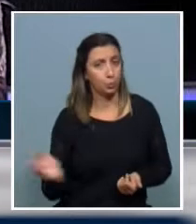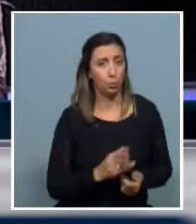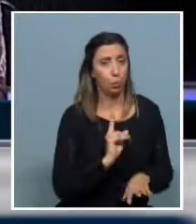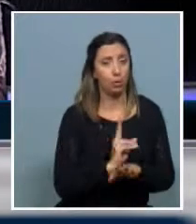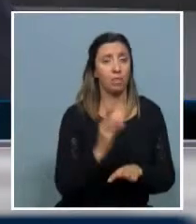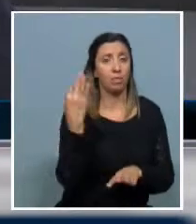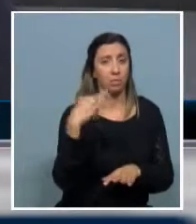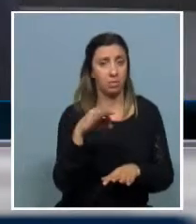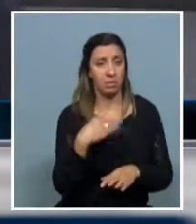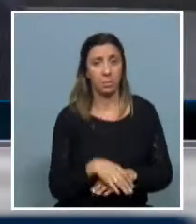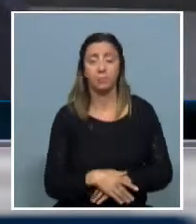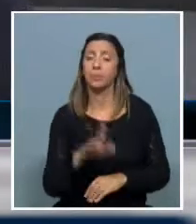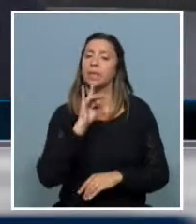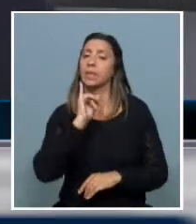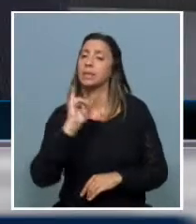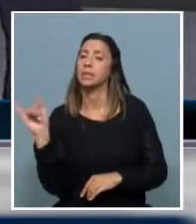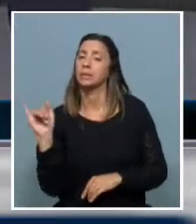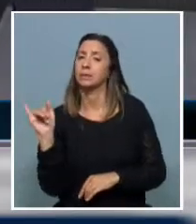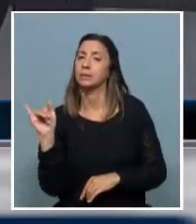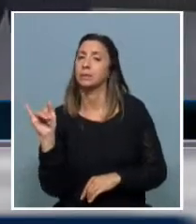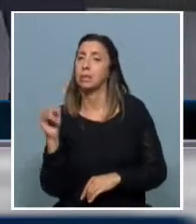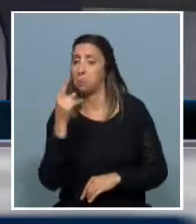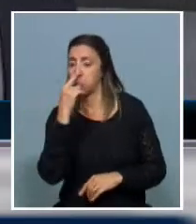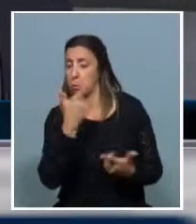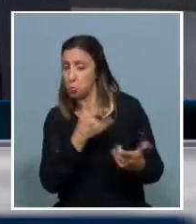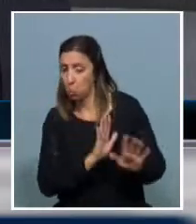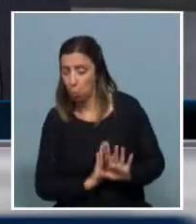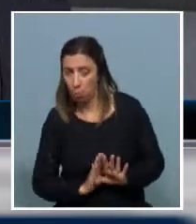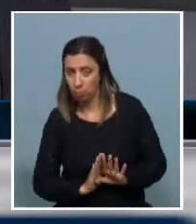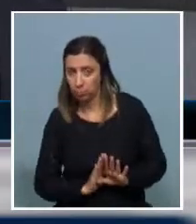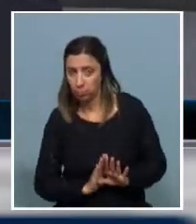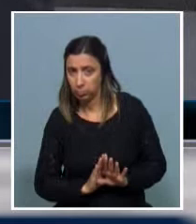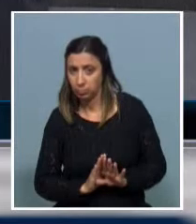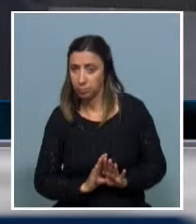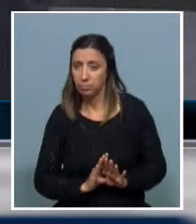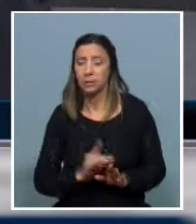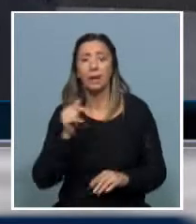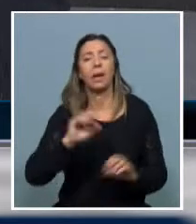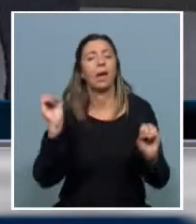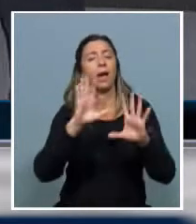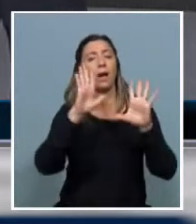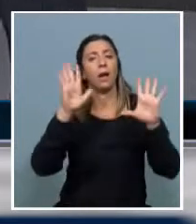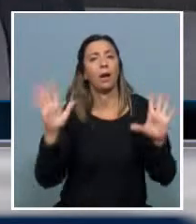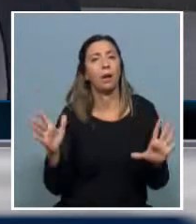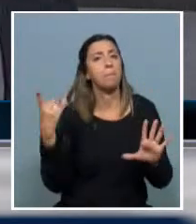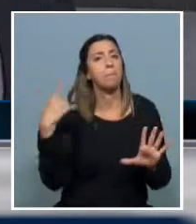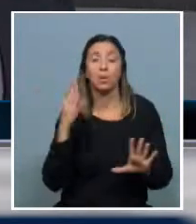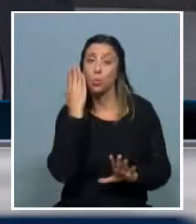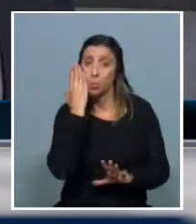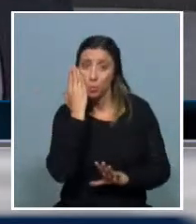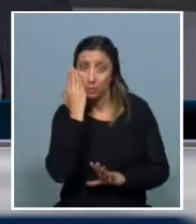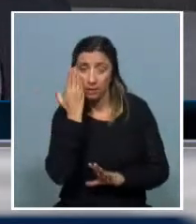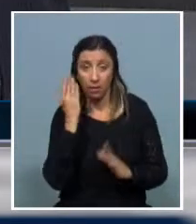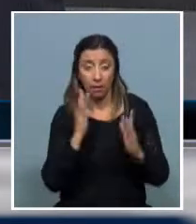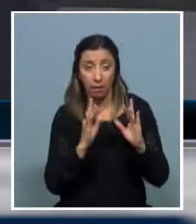cuidar. Una ayuda y denuncias de manera desinteresada. Si bien digamos, hay una acción que lleva adelante que la gente... Pero en la página está